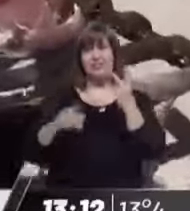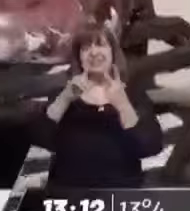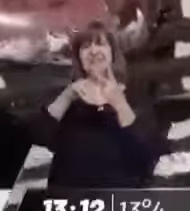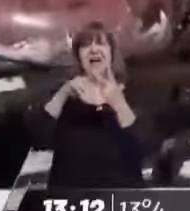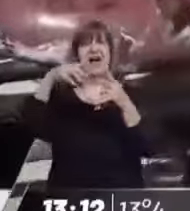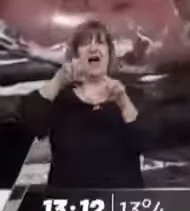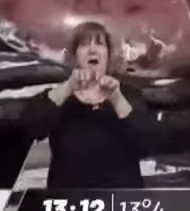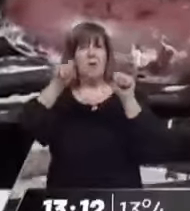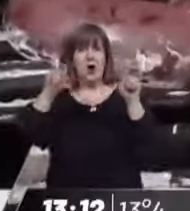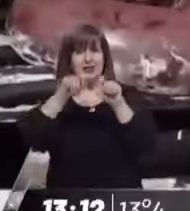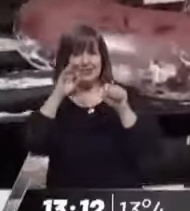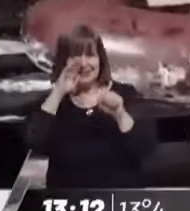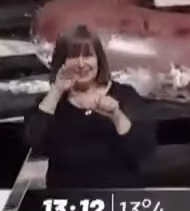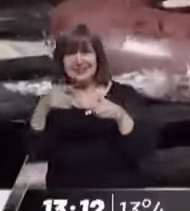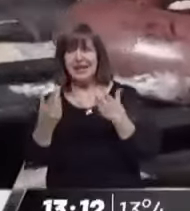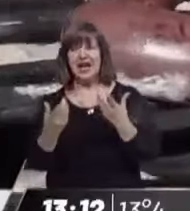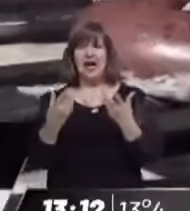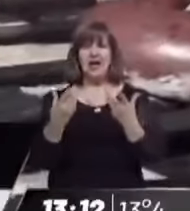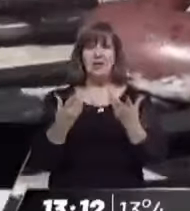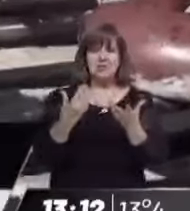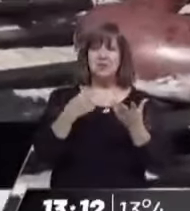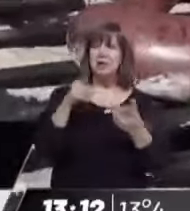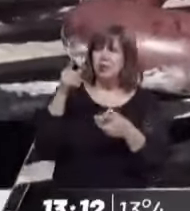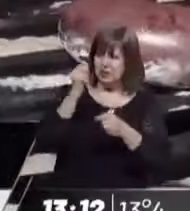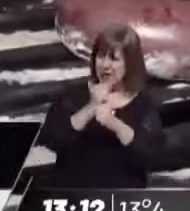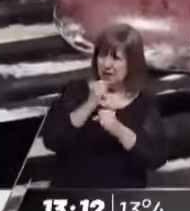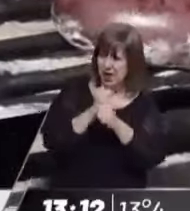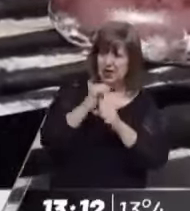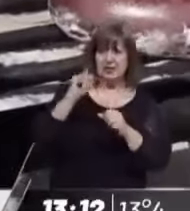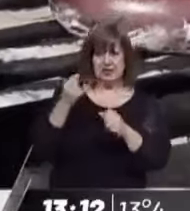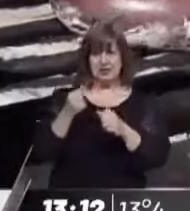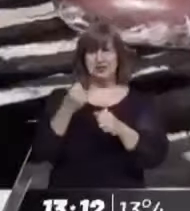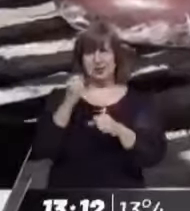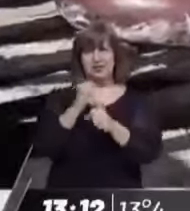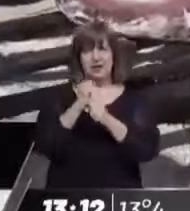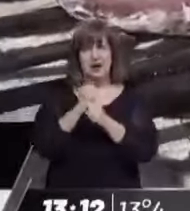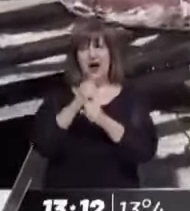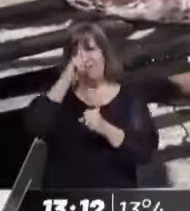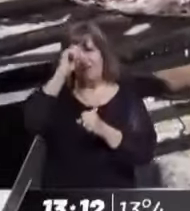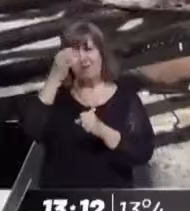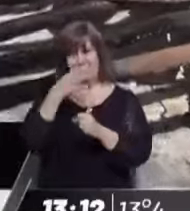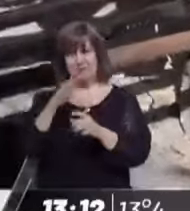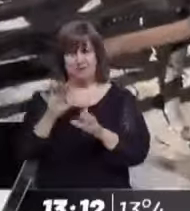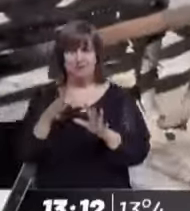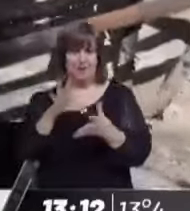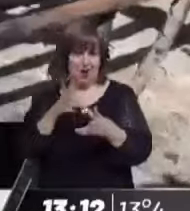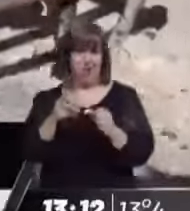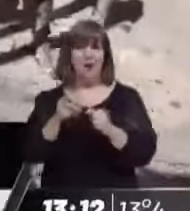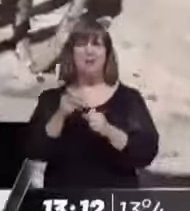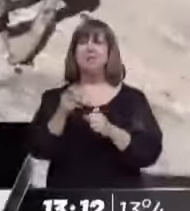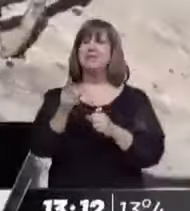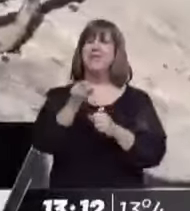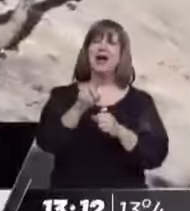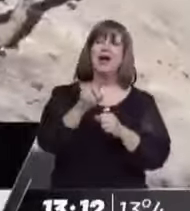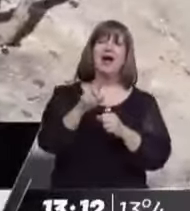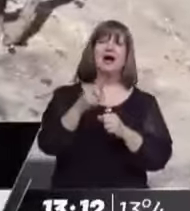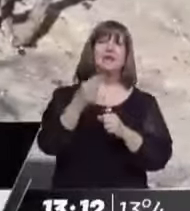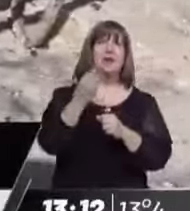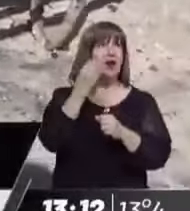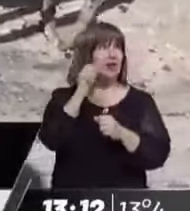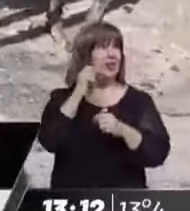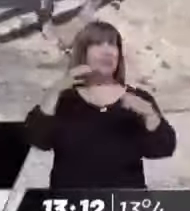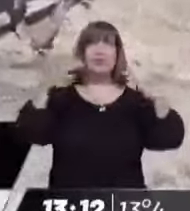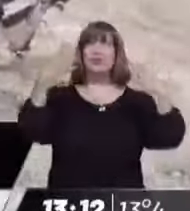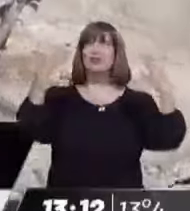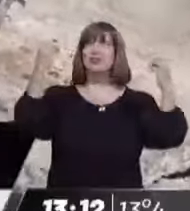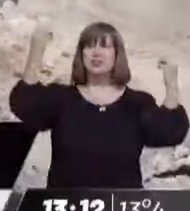nomás. Ay, ¿en qué labura? Trabajo una droguería. Bueno, hoy no te tocó, obviamente. Hoy día no me tocó. El mejor festejo, al sol y con la fría